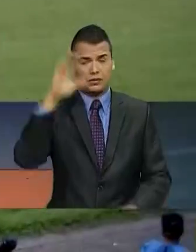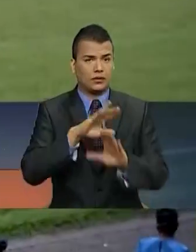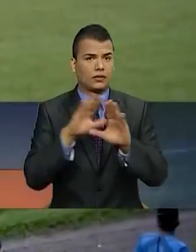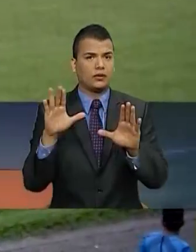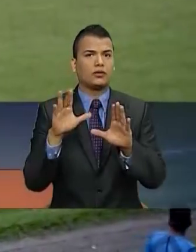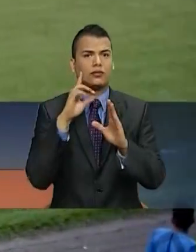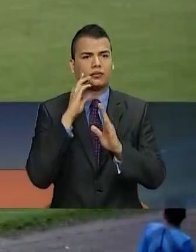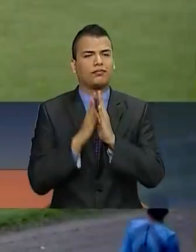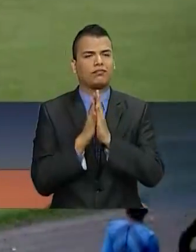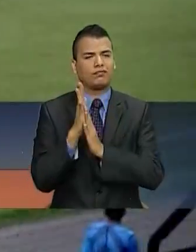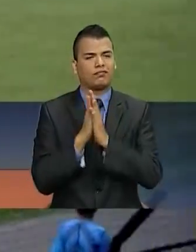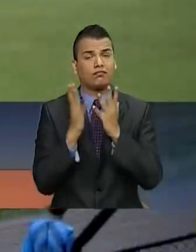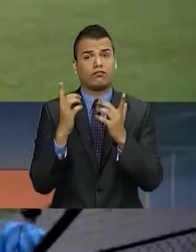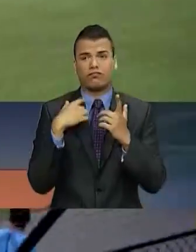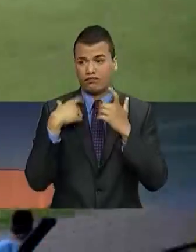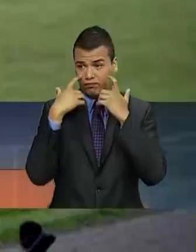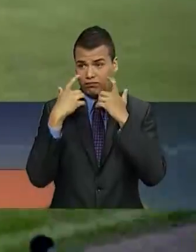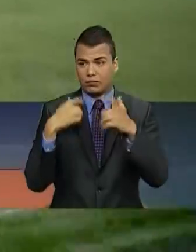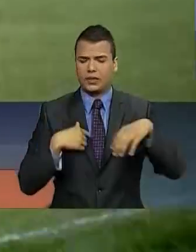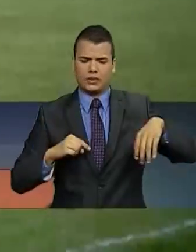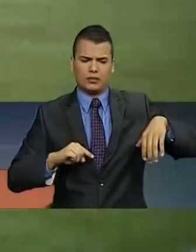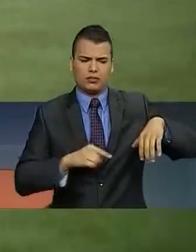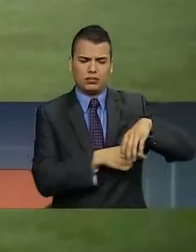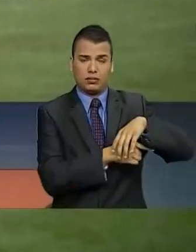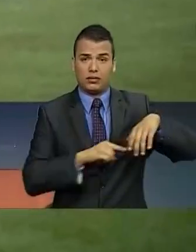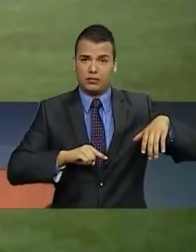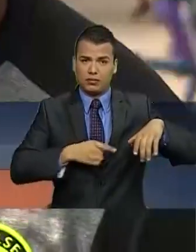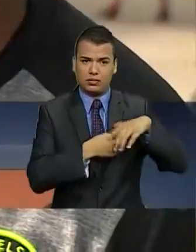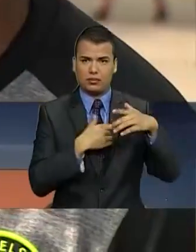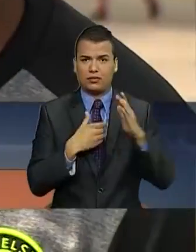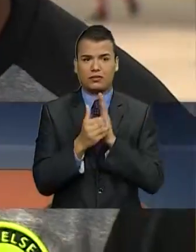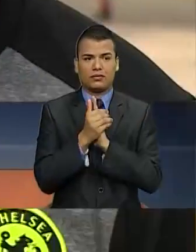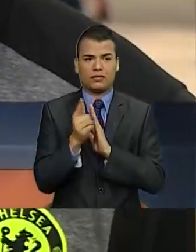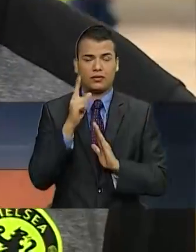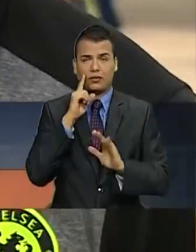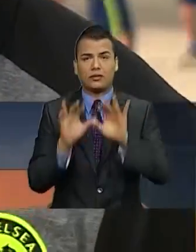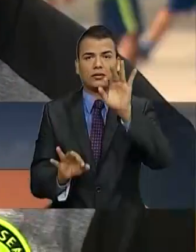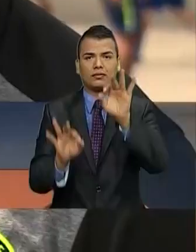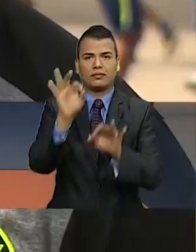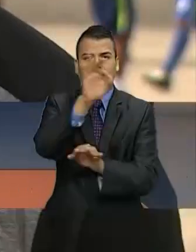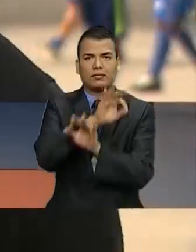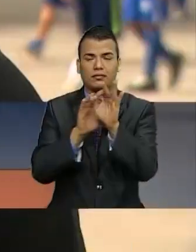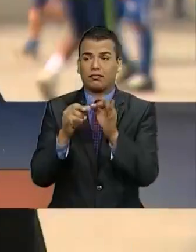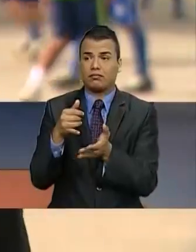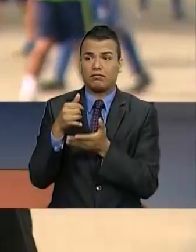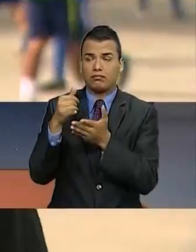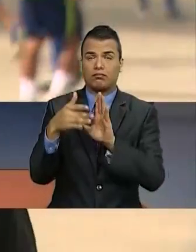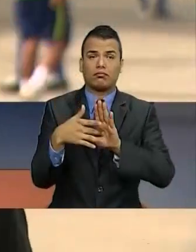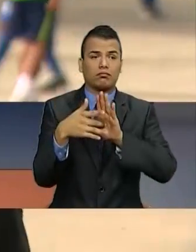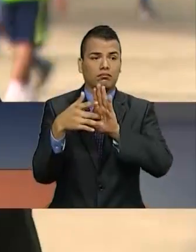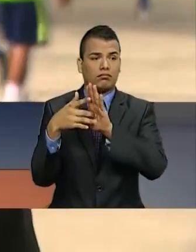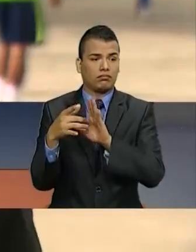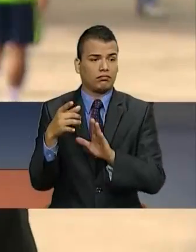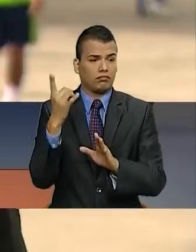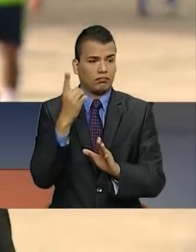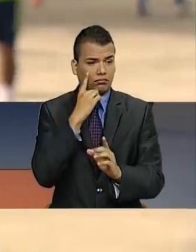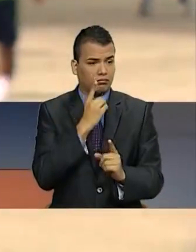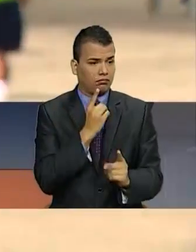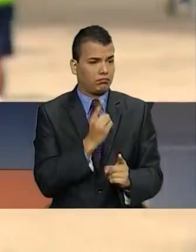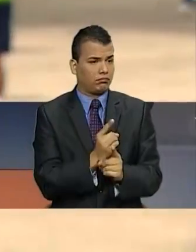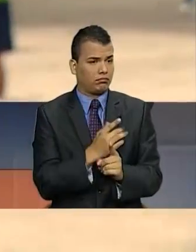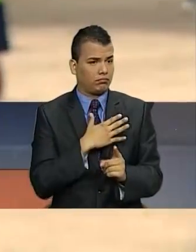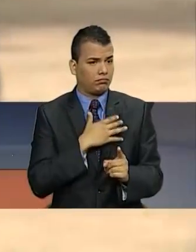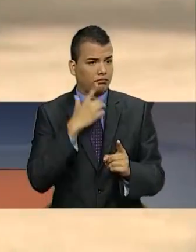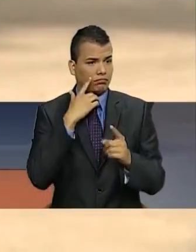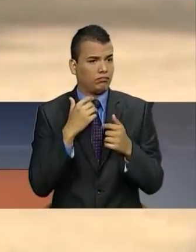cual busca destacarse como goleador de la Copa Telepacífico. Esto es una gran ventana para ver si nos dan las cositas